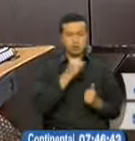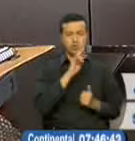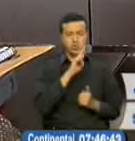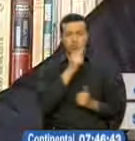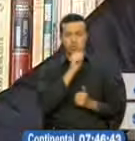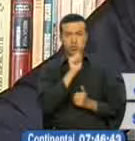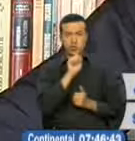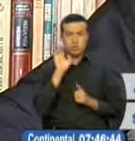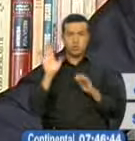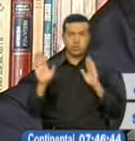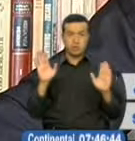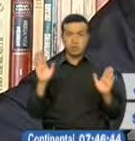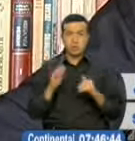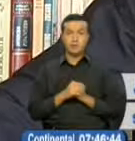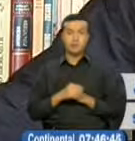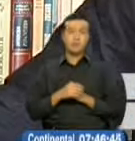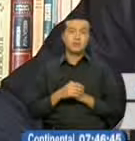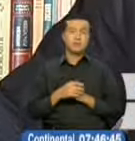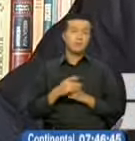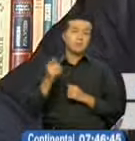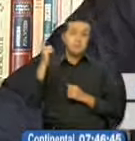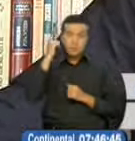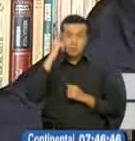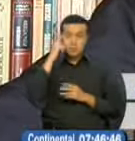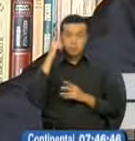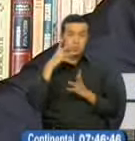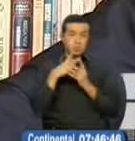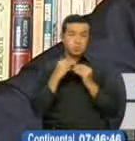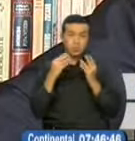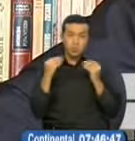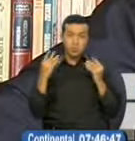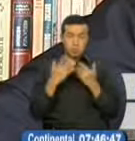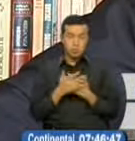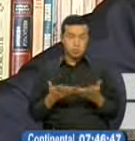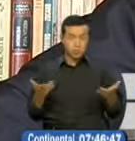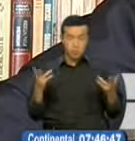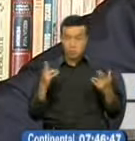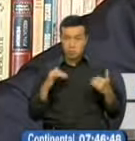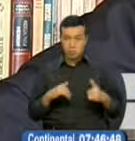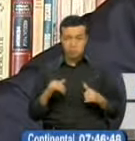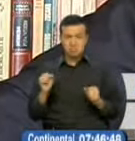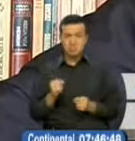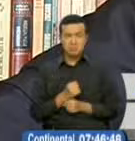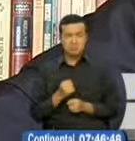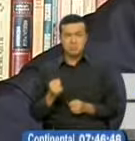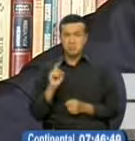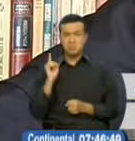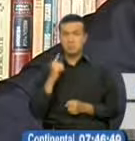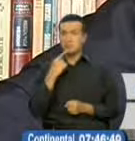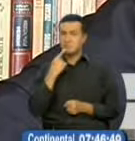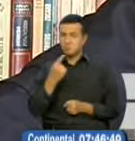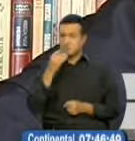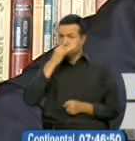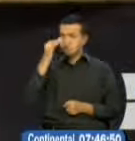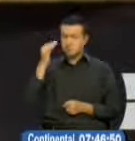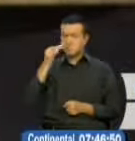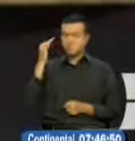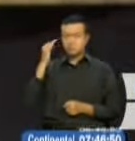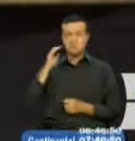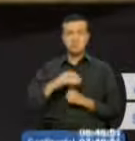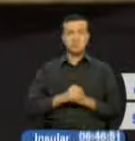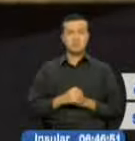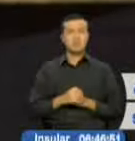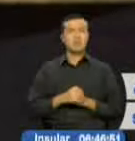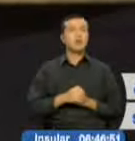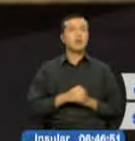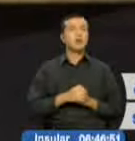Jorge Acosta. No esperé que tengan tanta resonancia y que la han tenido, ¿no? Pero no. Me ratifico en su contenido. Lo que dijo